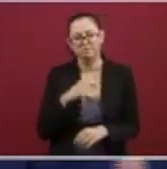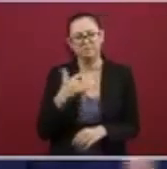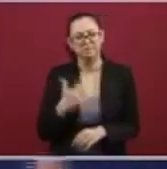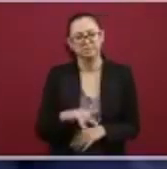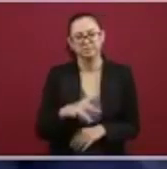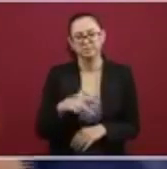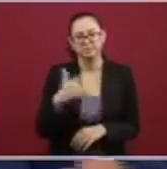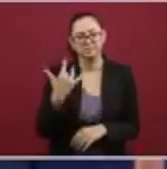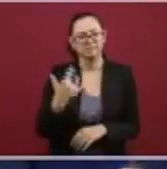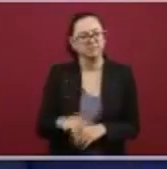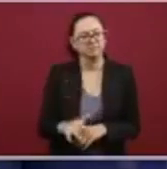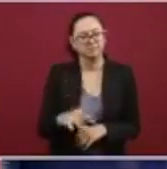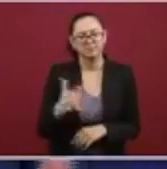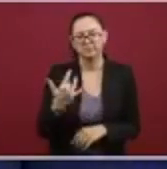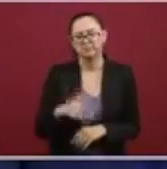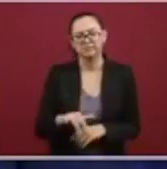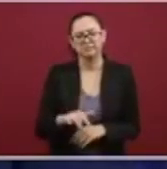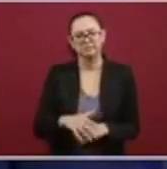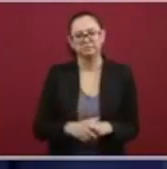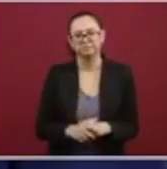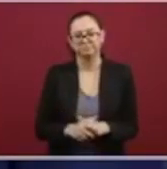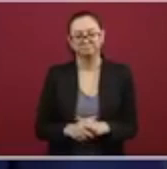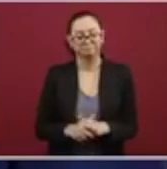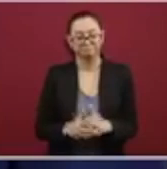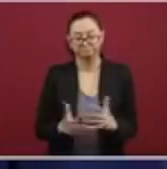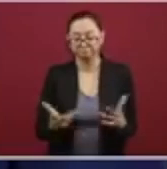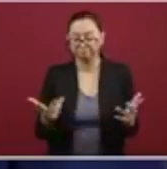Hay desde hace